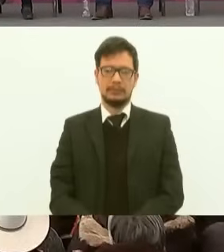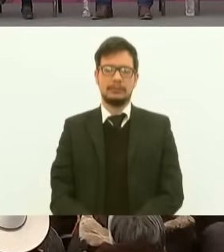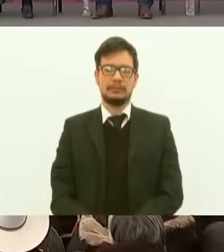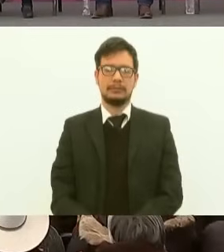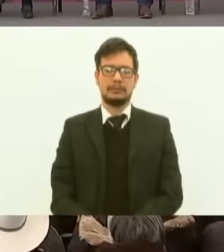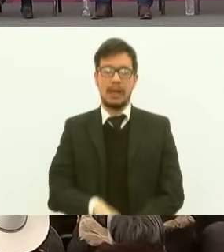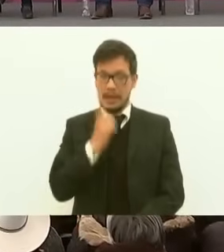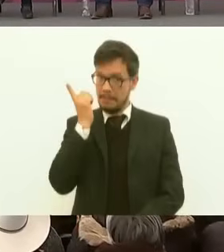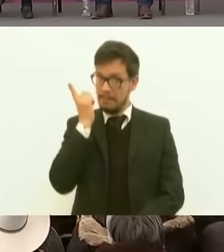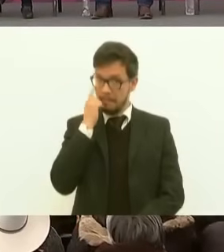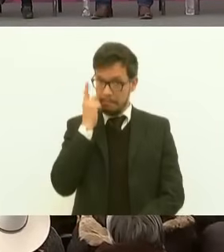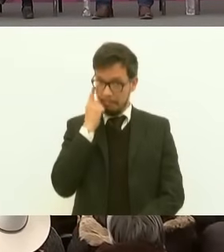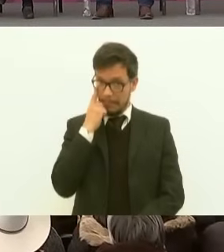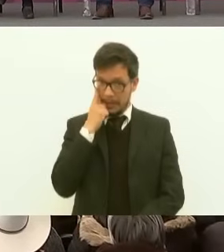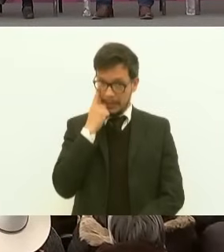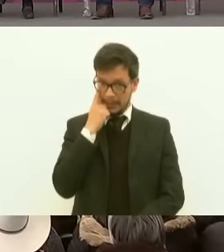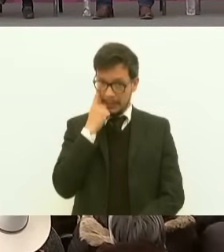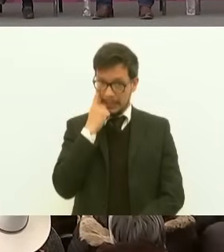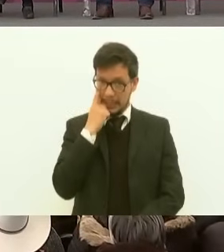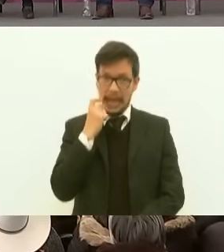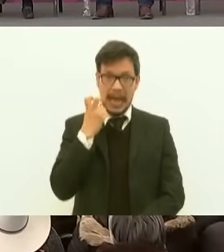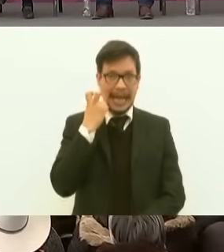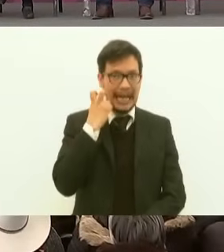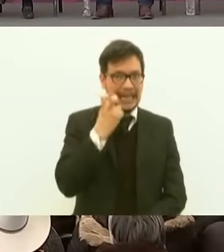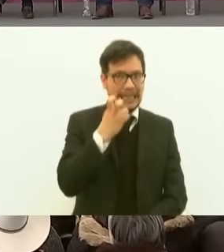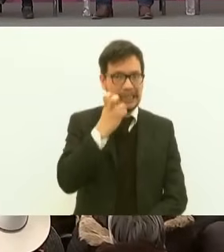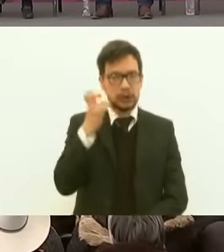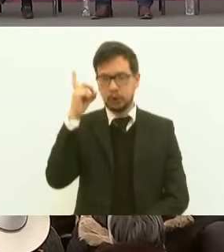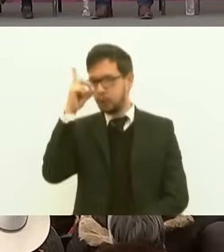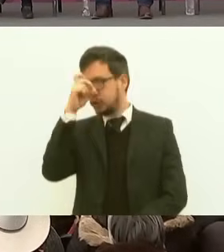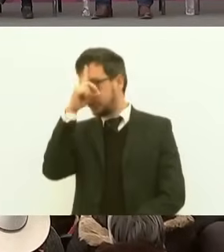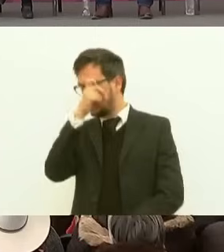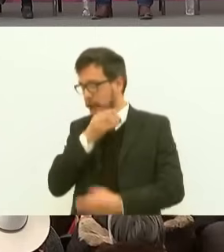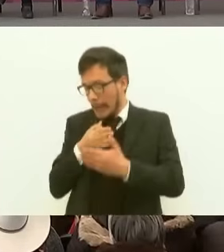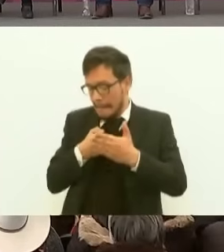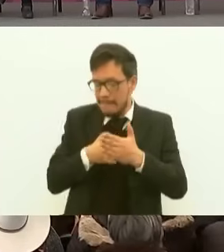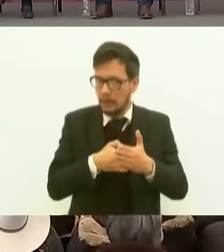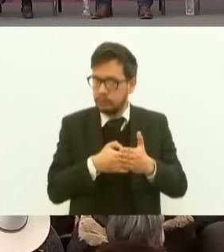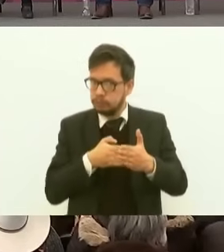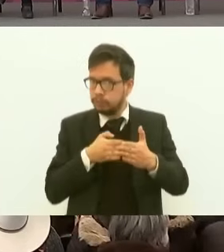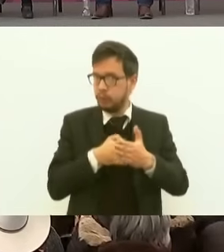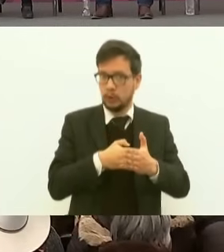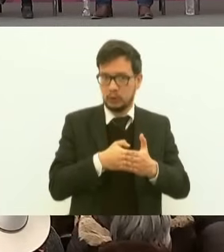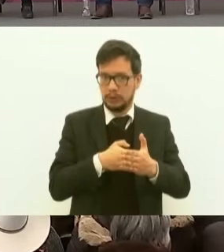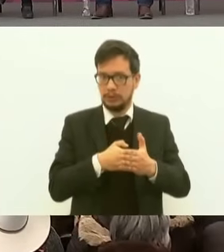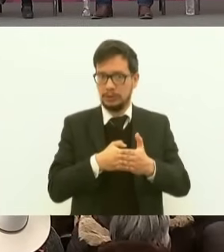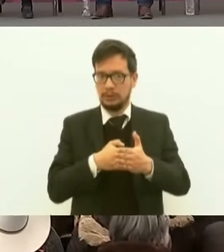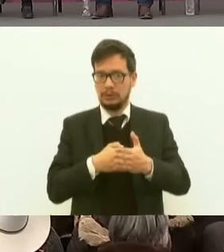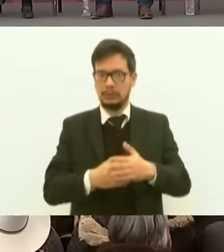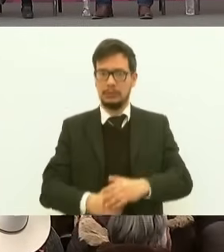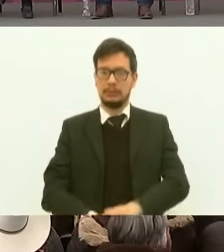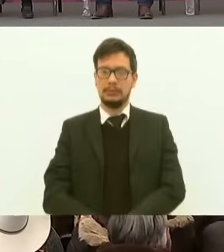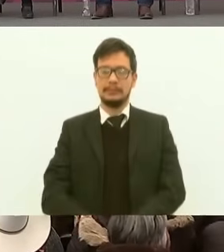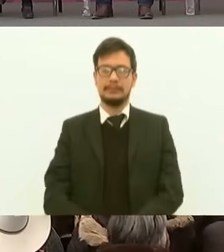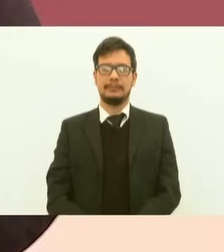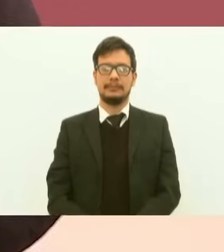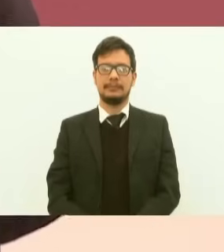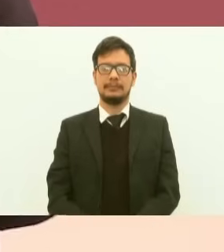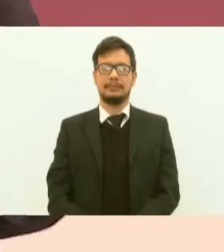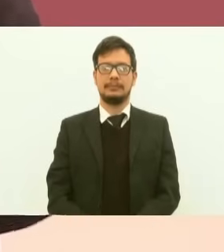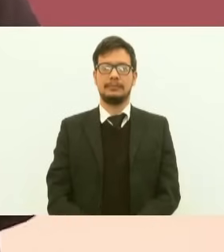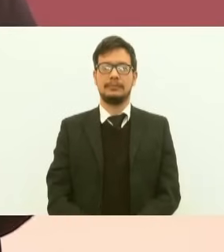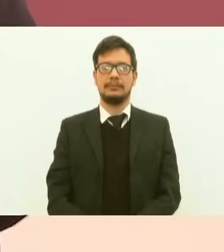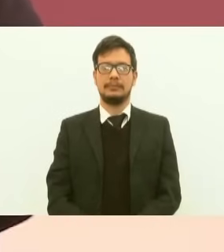Miren, es un desafío. Dije que